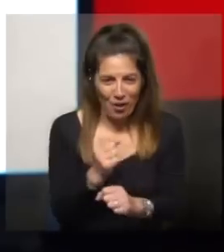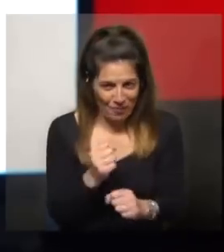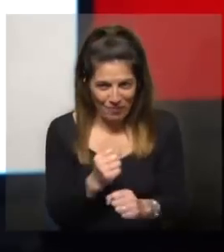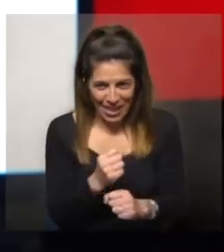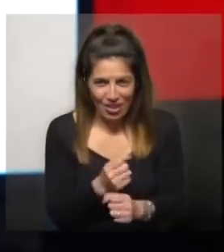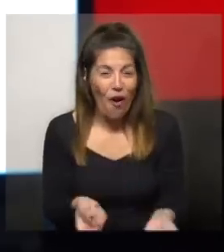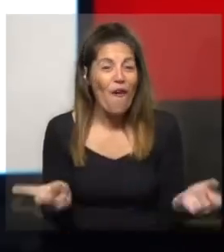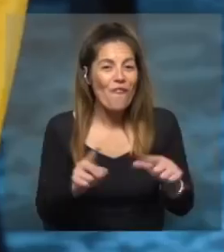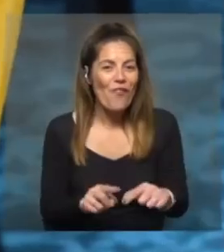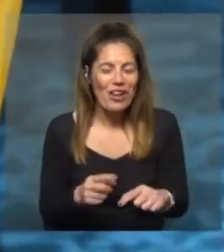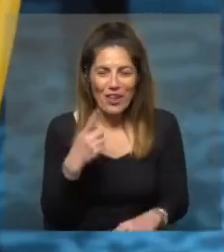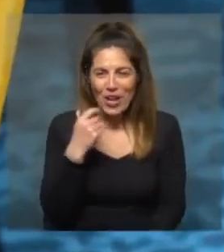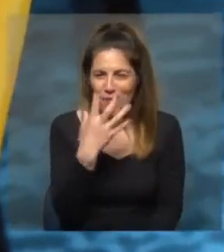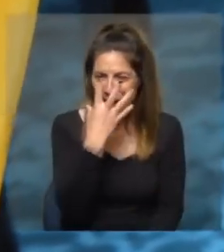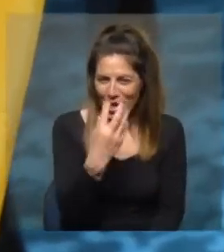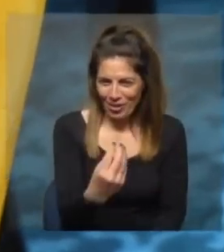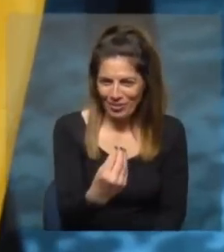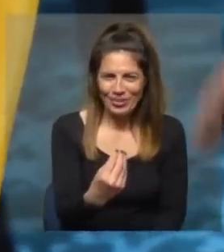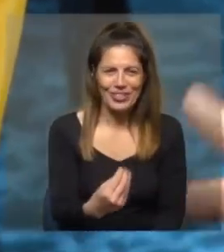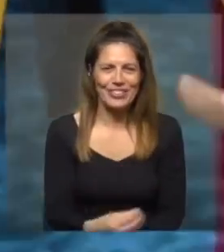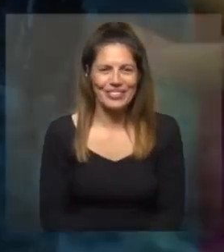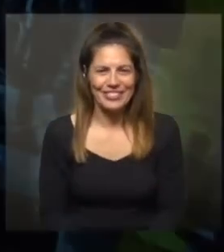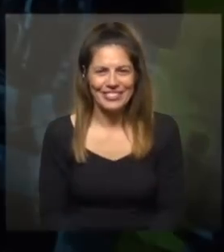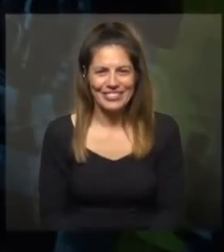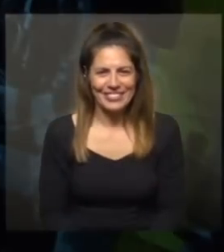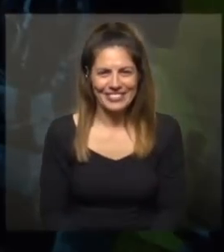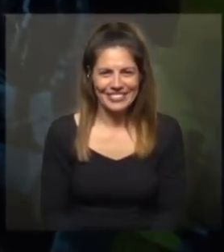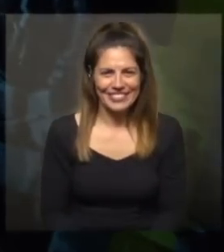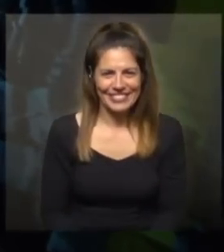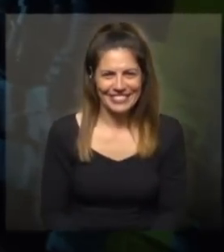después aprendes la luna